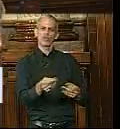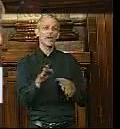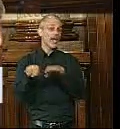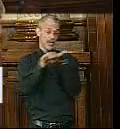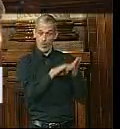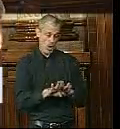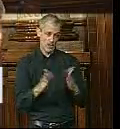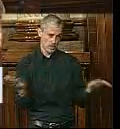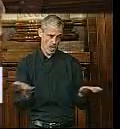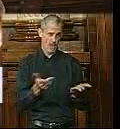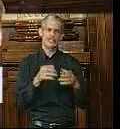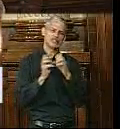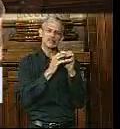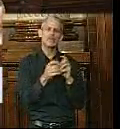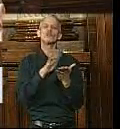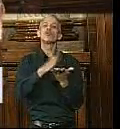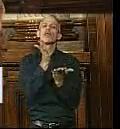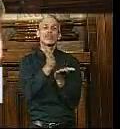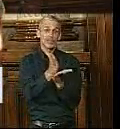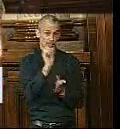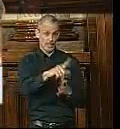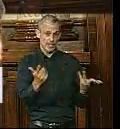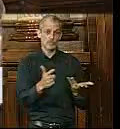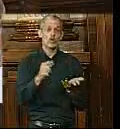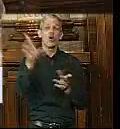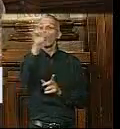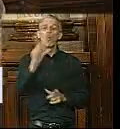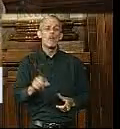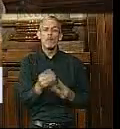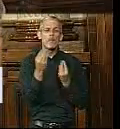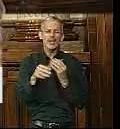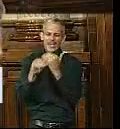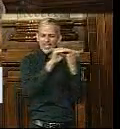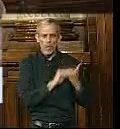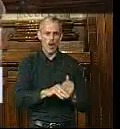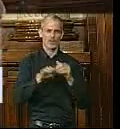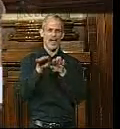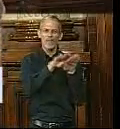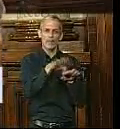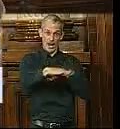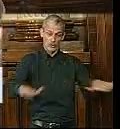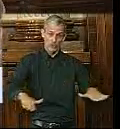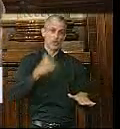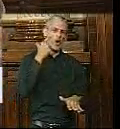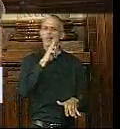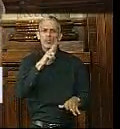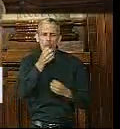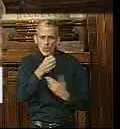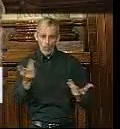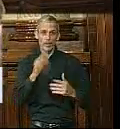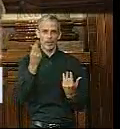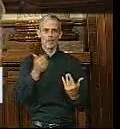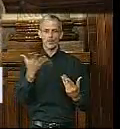igualdad también, debate sobre esos derechos. Un país con igualdad para los niños y las niñas para acceder a